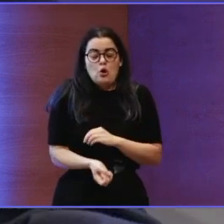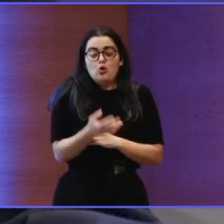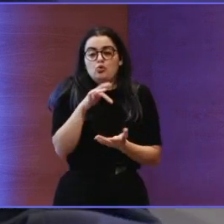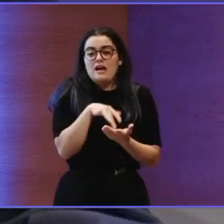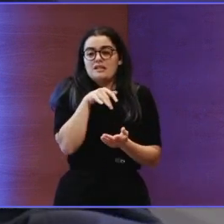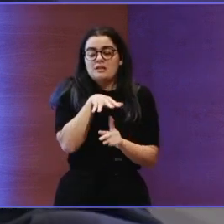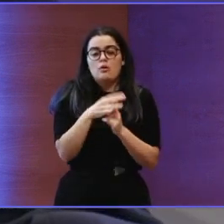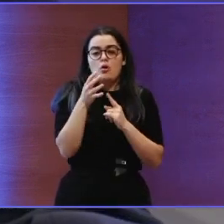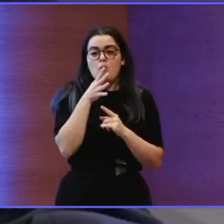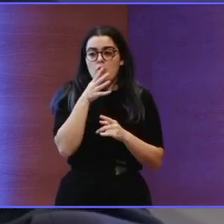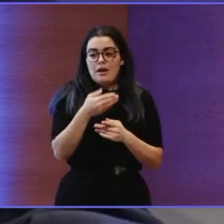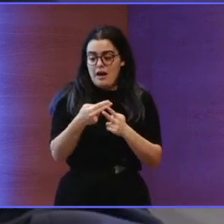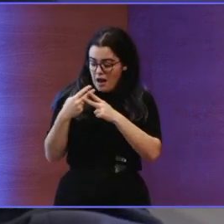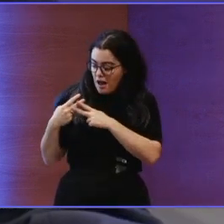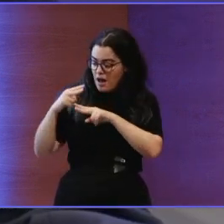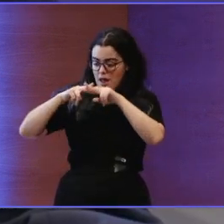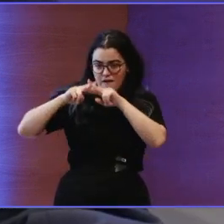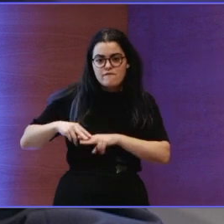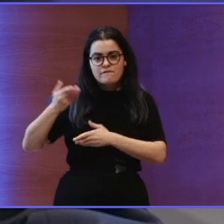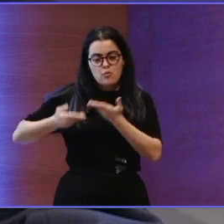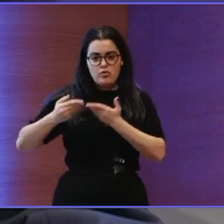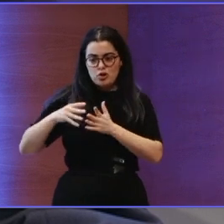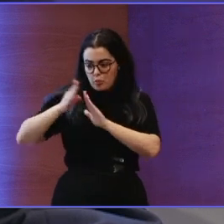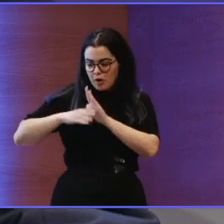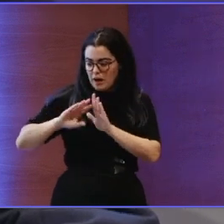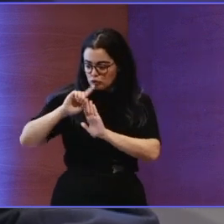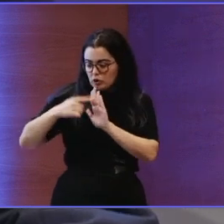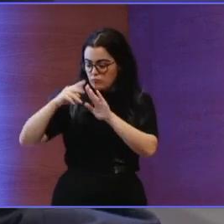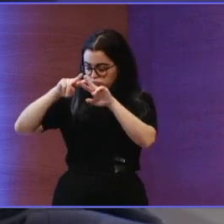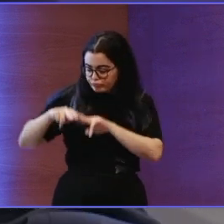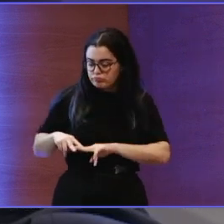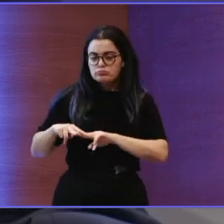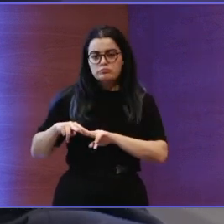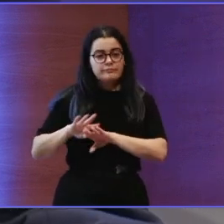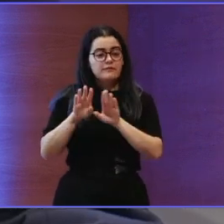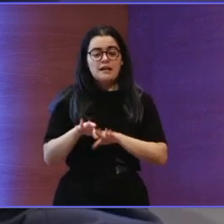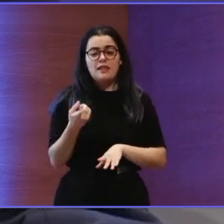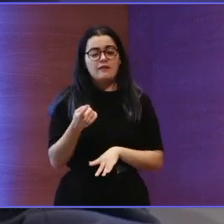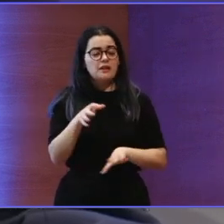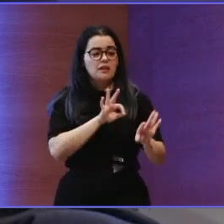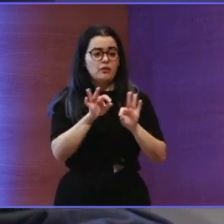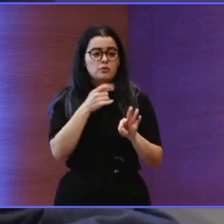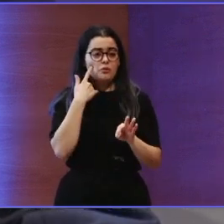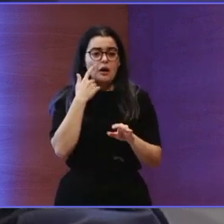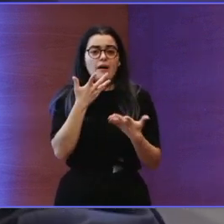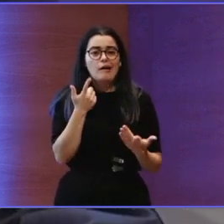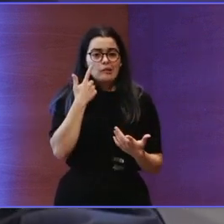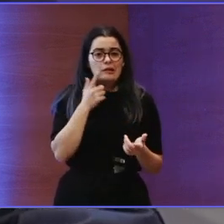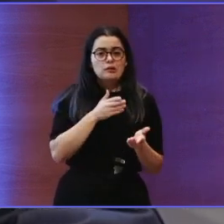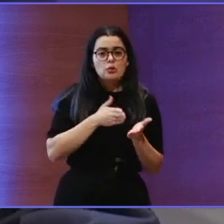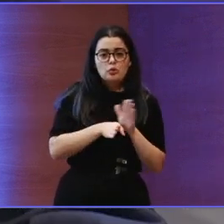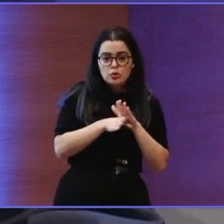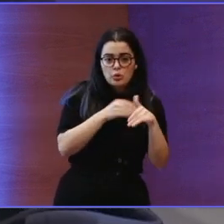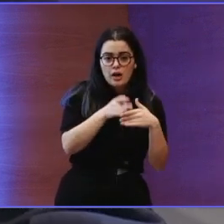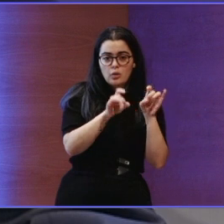hicimos de del conjunto del programa Pero al final eh teníamos que tomar decisiones en torno a ese punto y